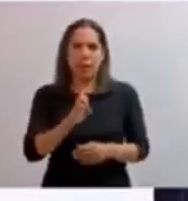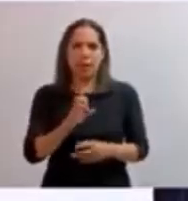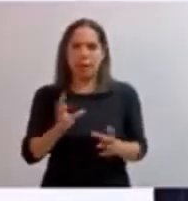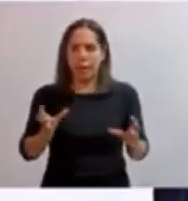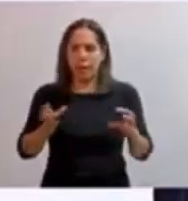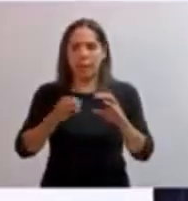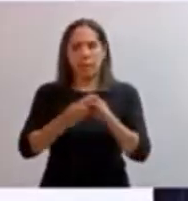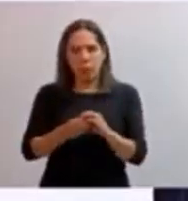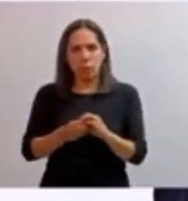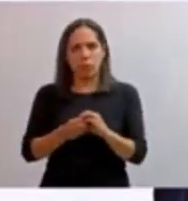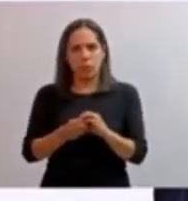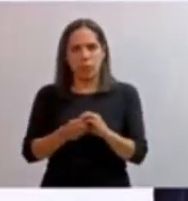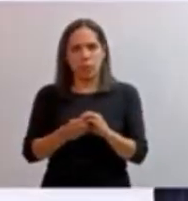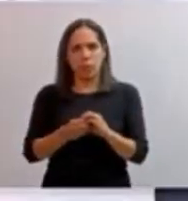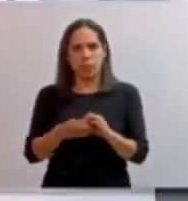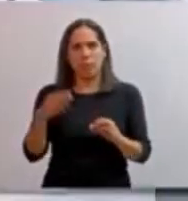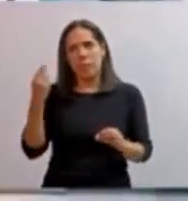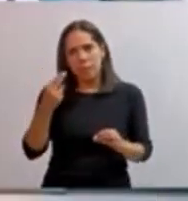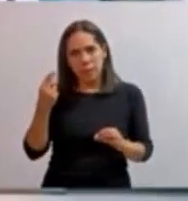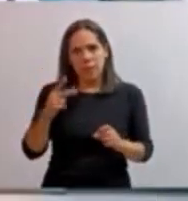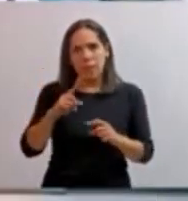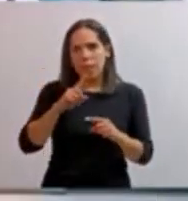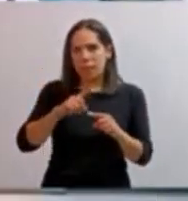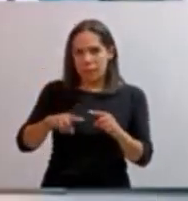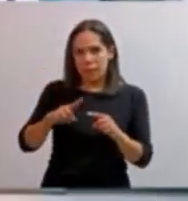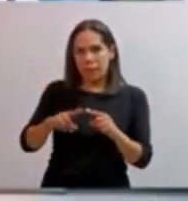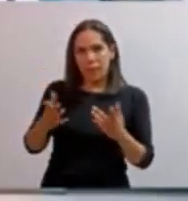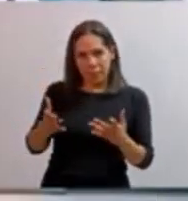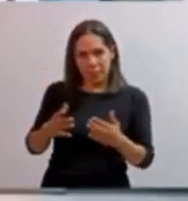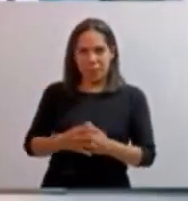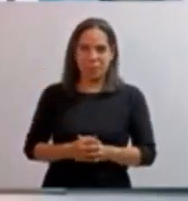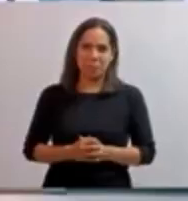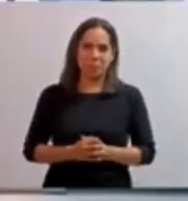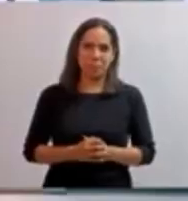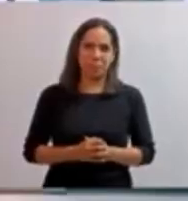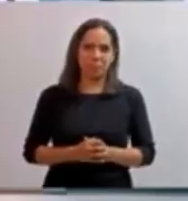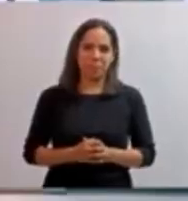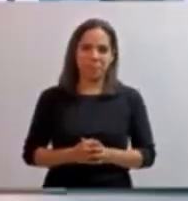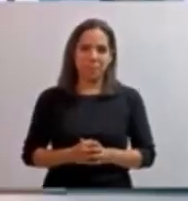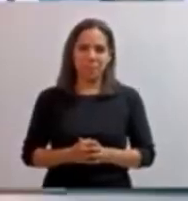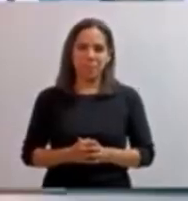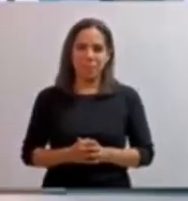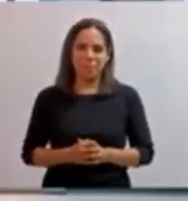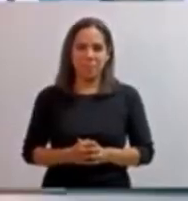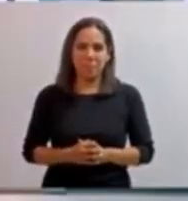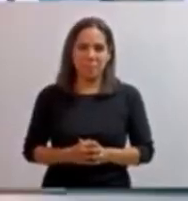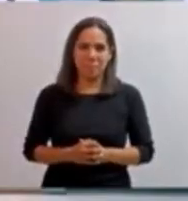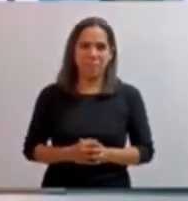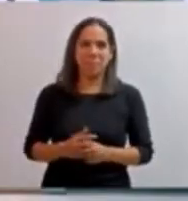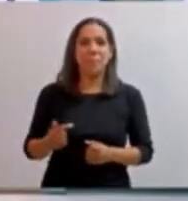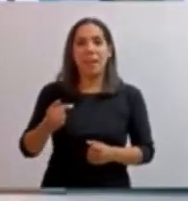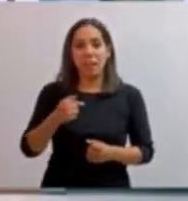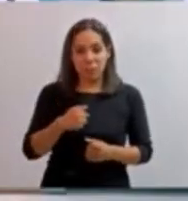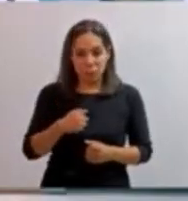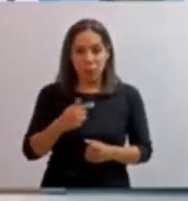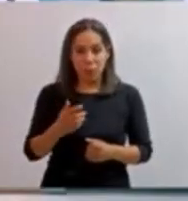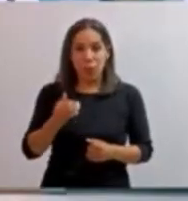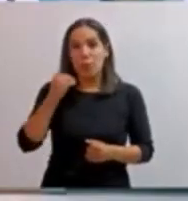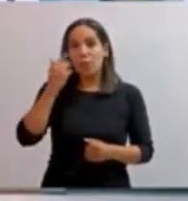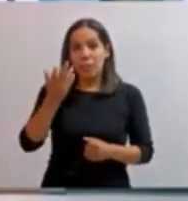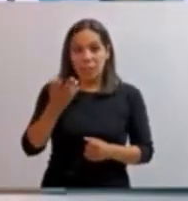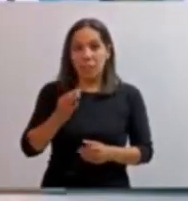nuestras necesidades. Gracias. Bueno, pues yo apuntaría hacia